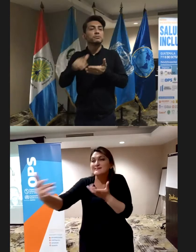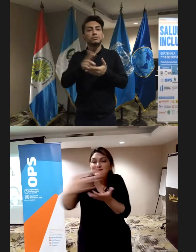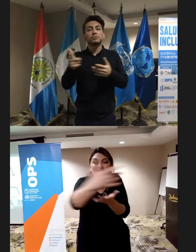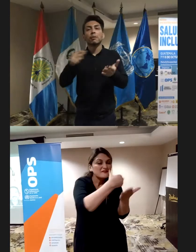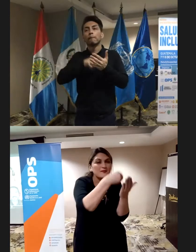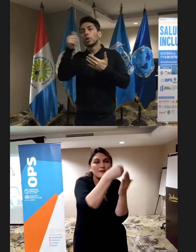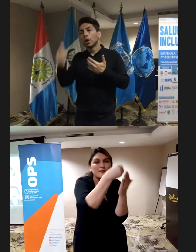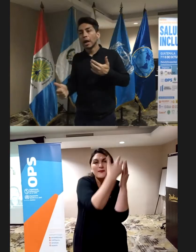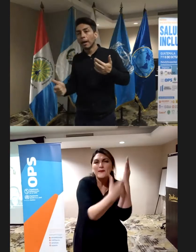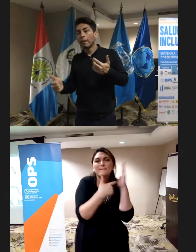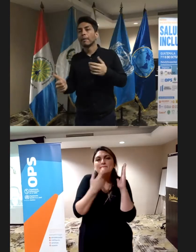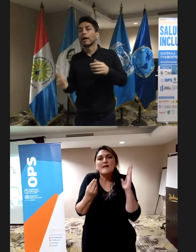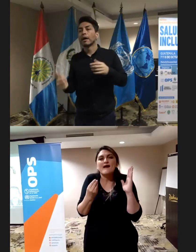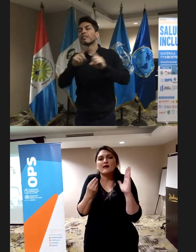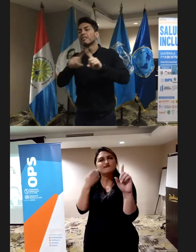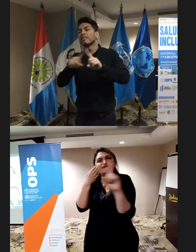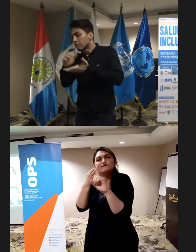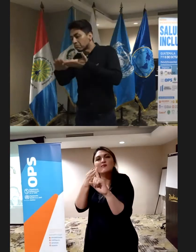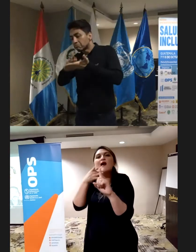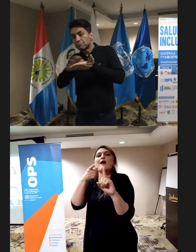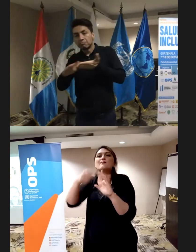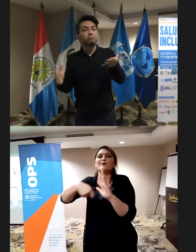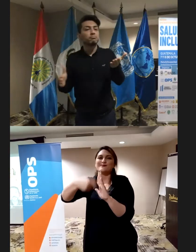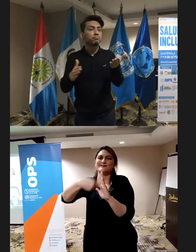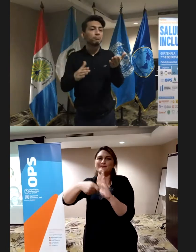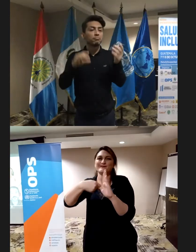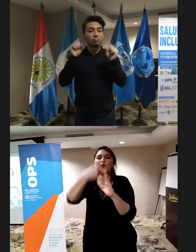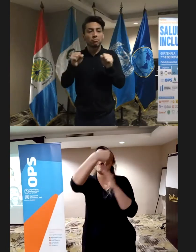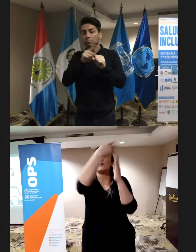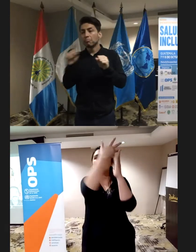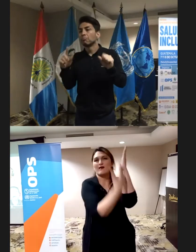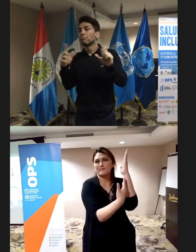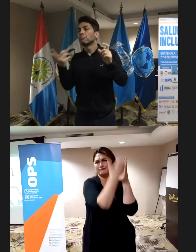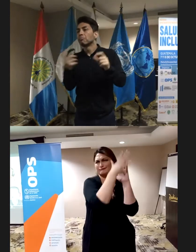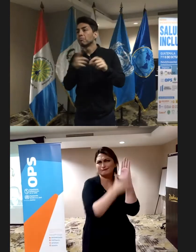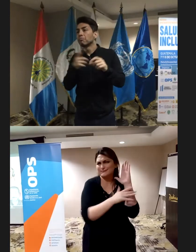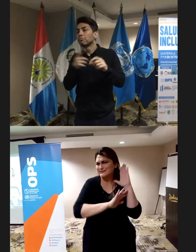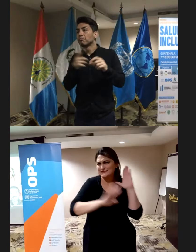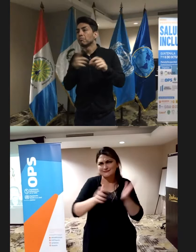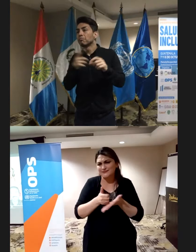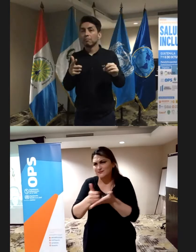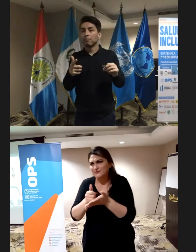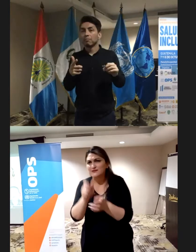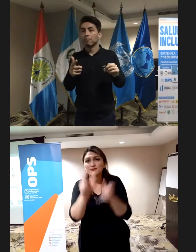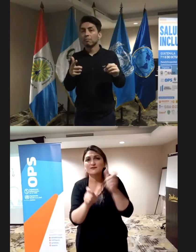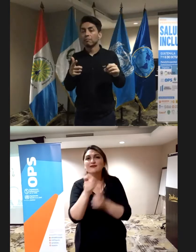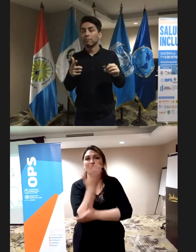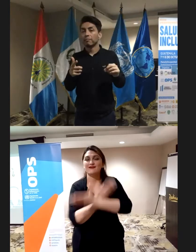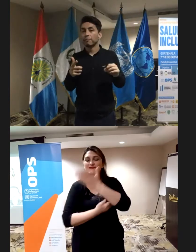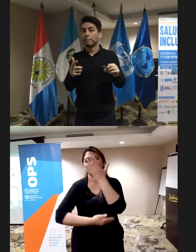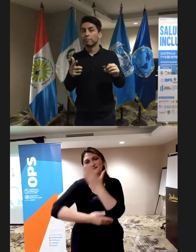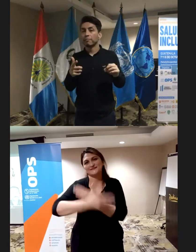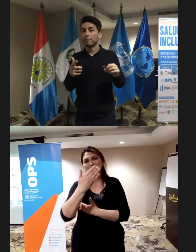A nivel de financiación, se recopilan para cumplir con los requisitos de los donantes. Y al nivel global,